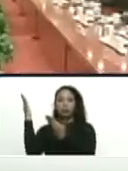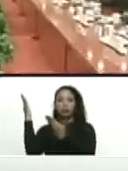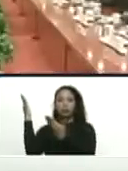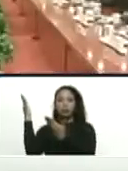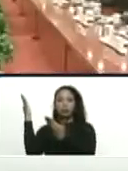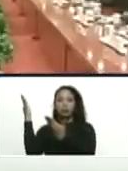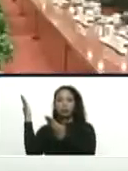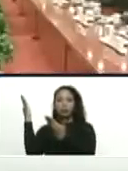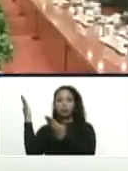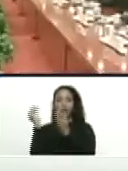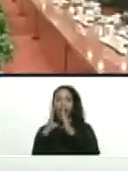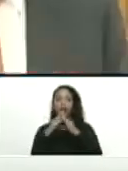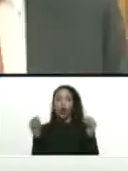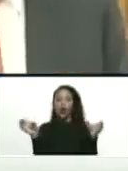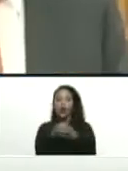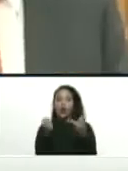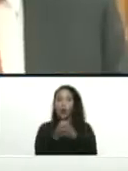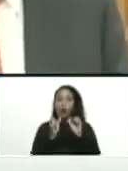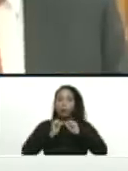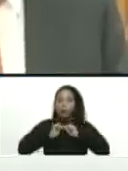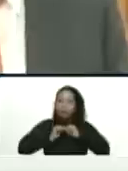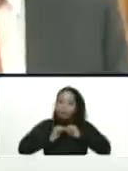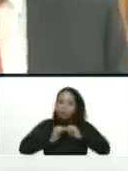A todo el comité permanente,